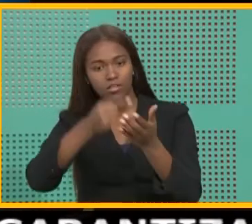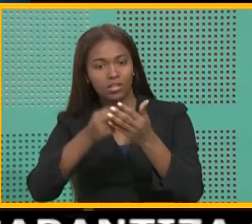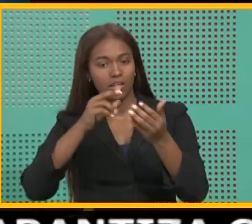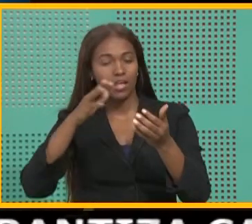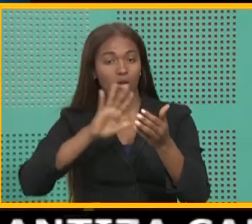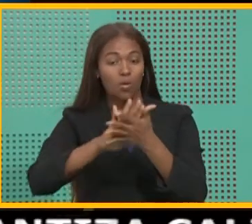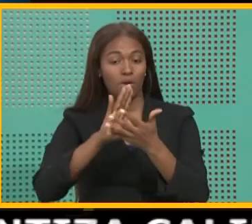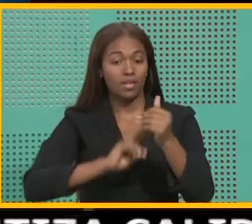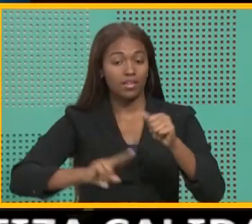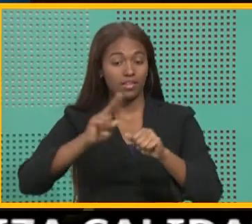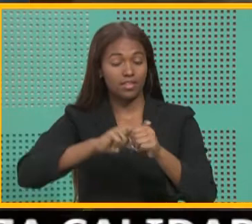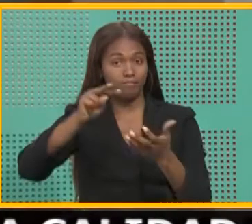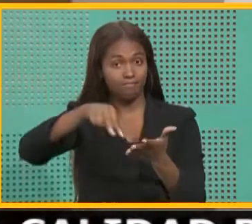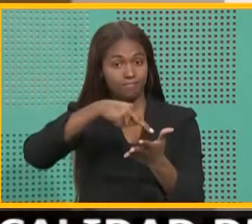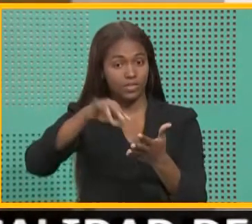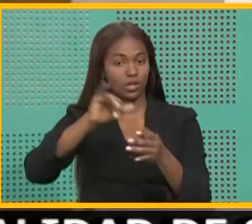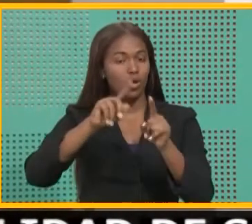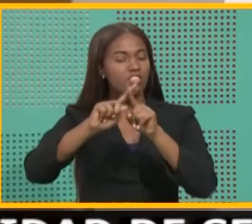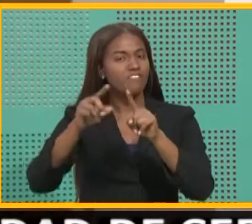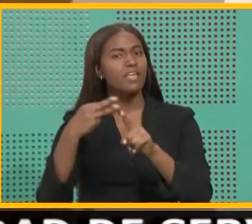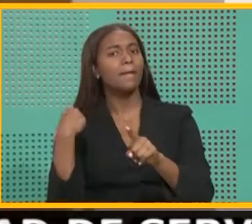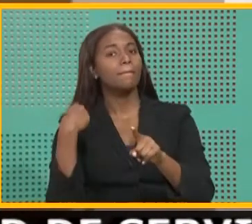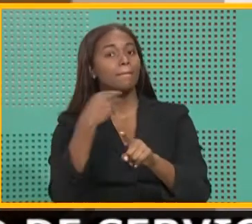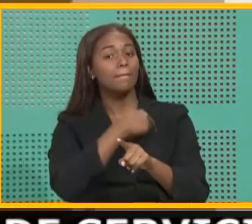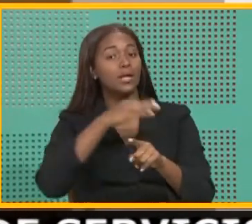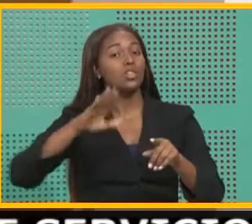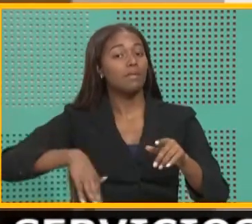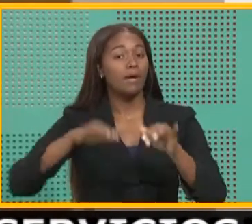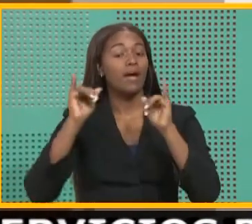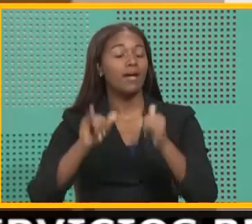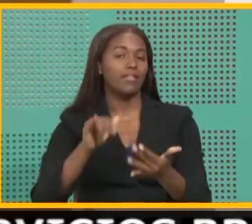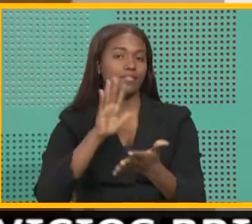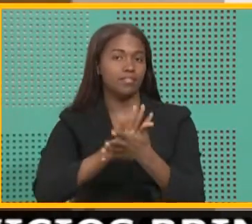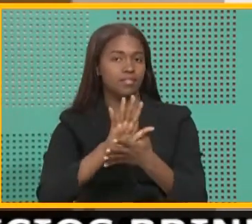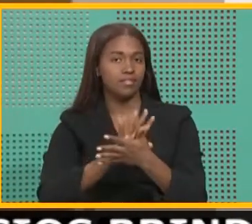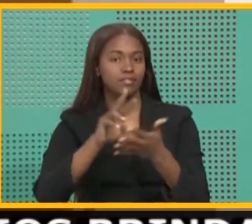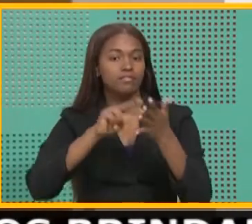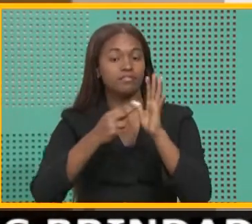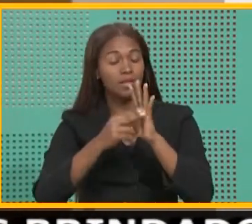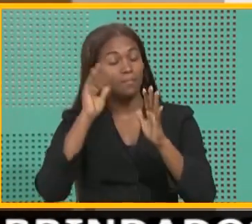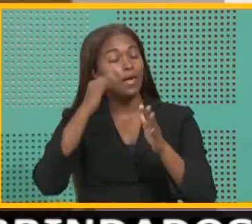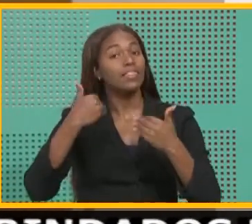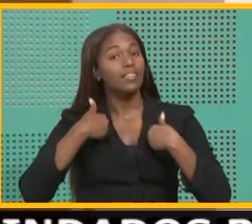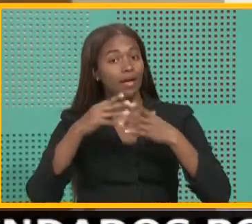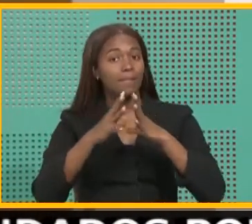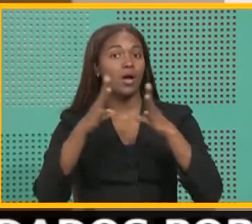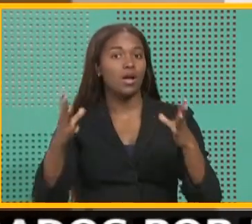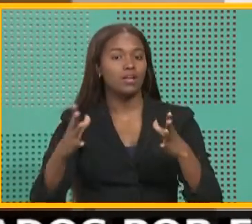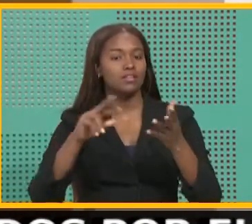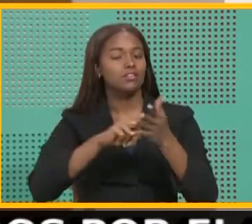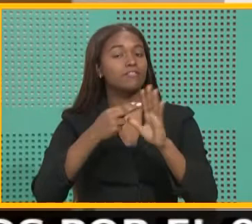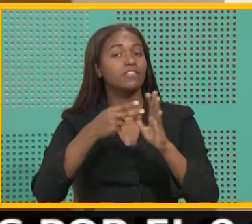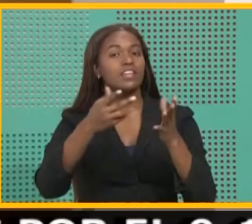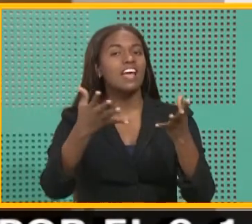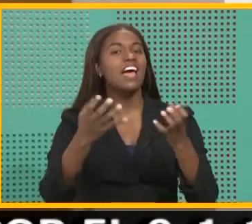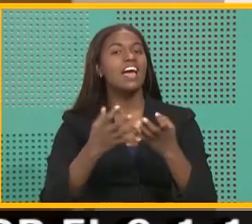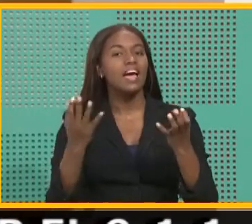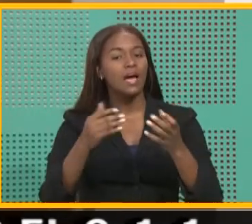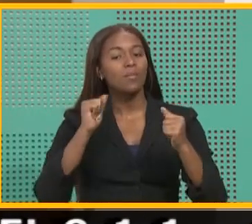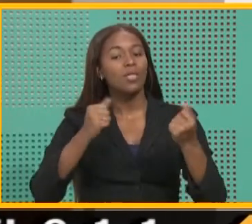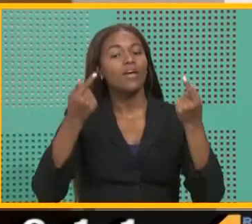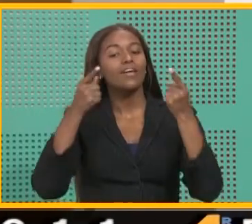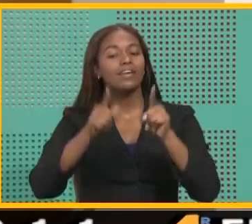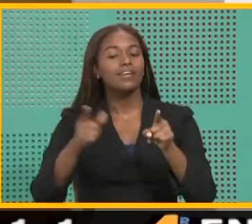Danza y algunos miembros ya que todavía están en la escuela. O sea, va a haber de todo. Y la idea era que esto sucediera de